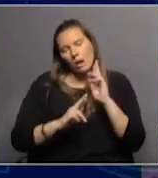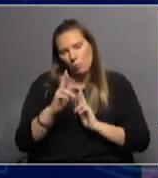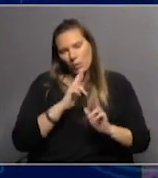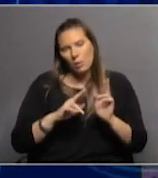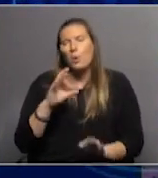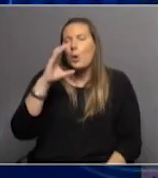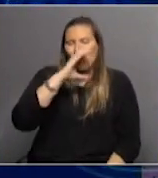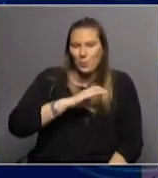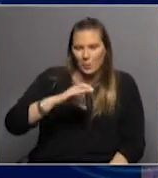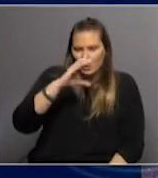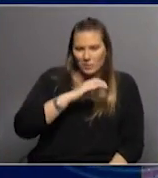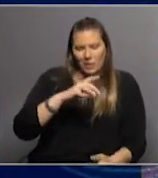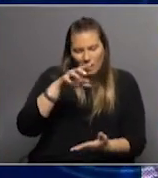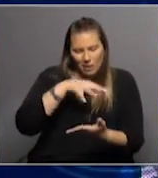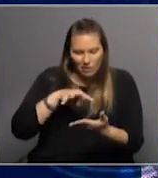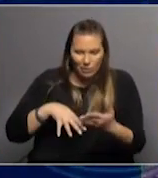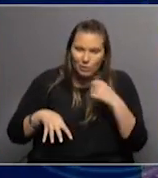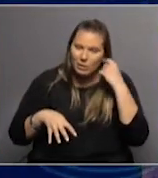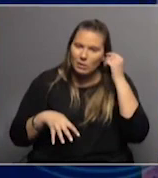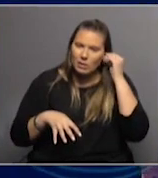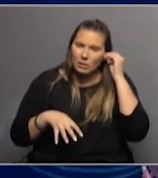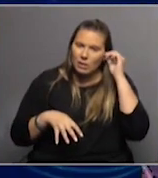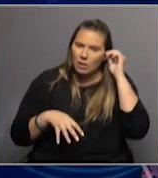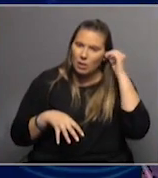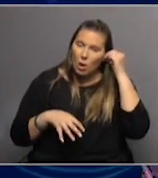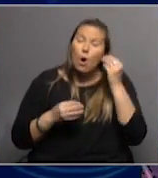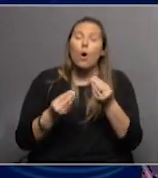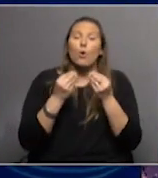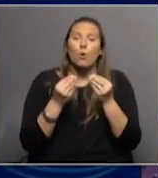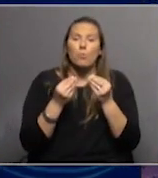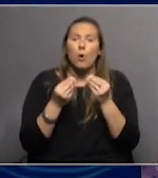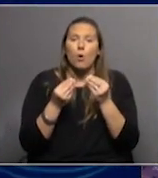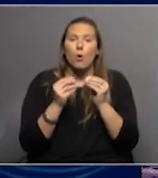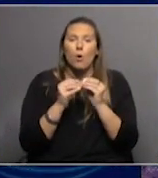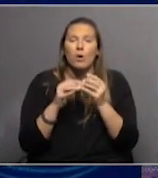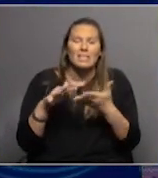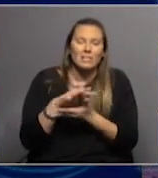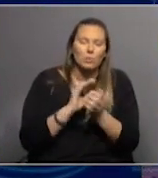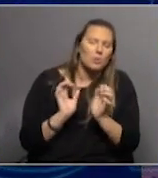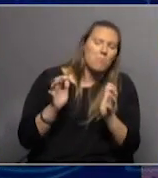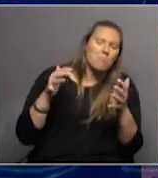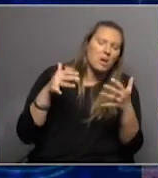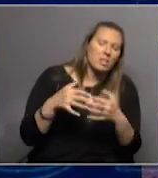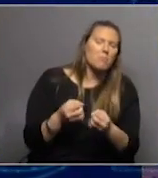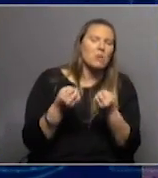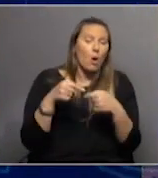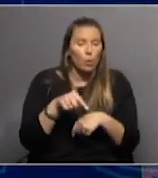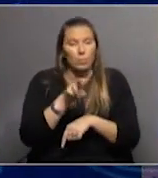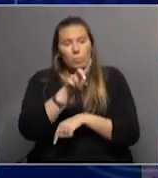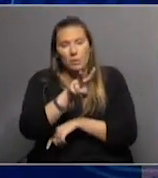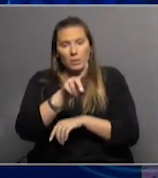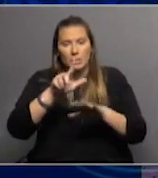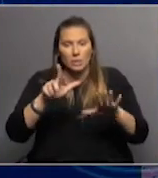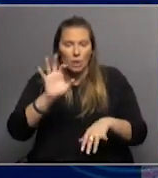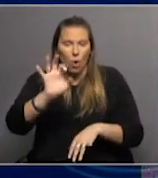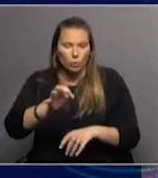es curiosidad de los lectores permanente. ¿Cómo ha afectado, para bien y para mal, la pandemia? ¿Qué podés decir hoy, 27 de octubre? Esto es